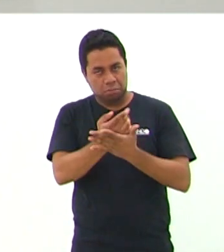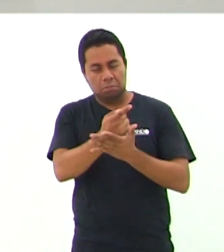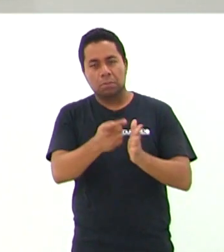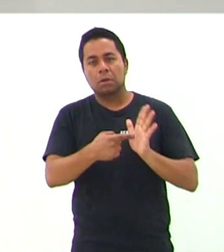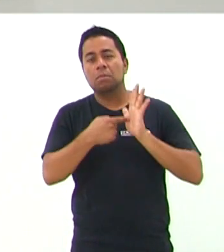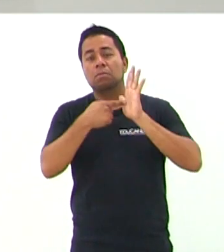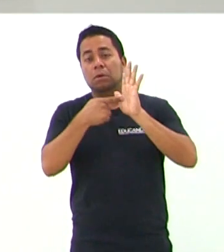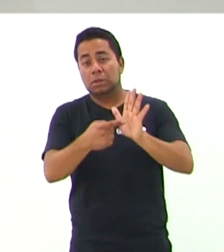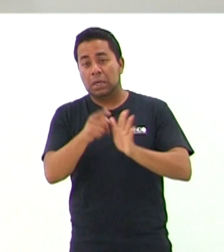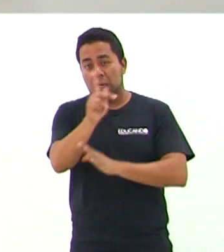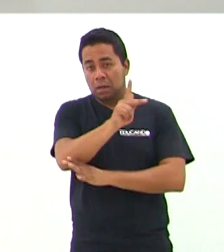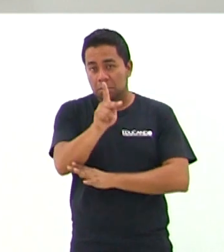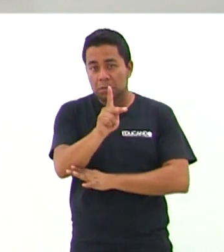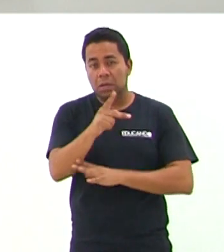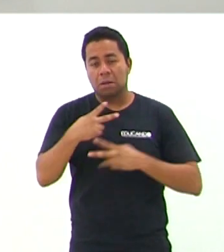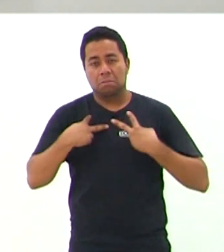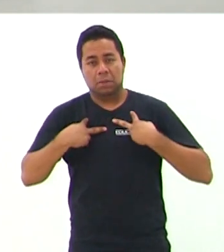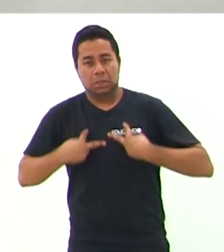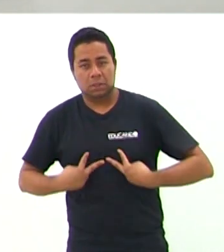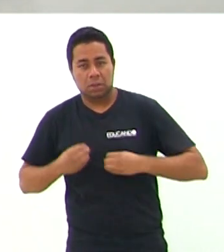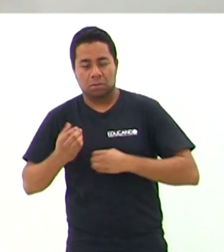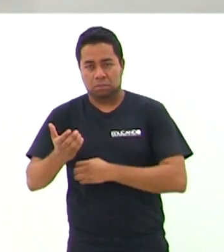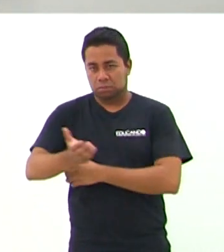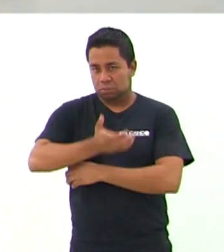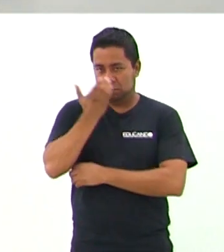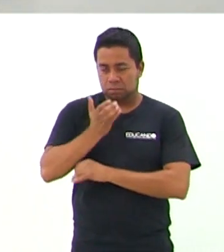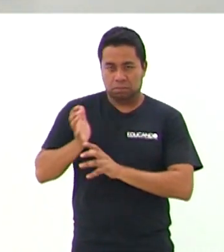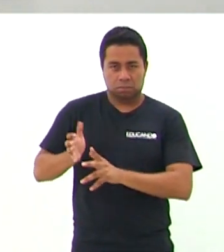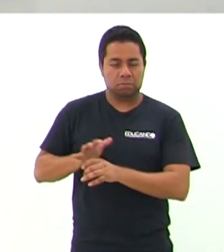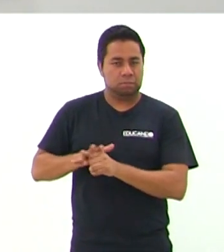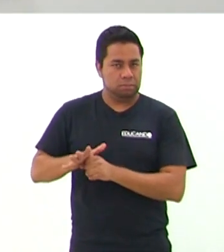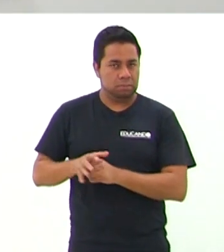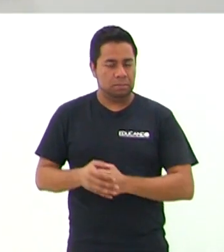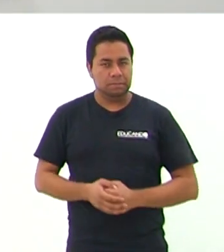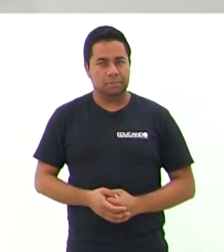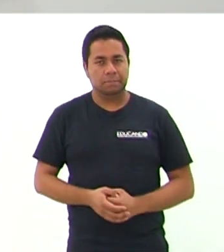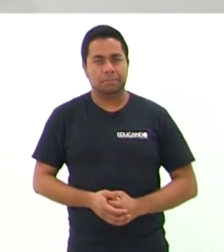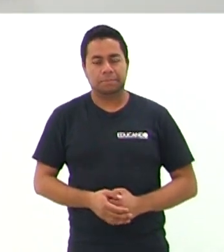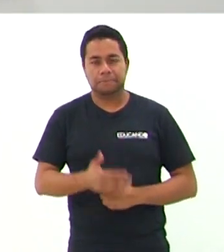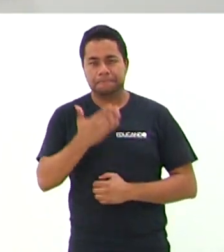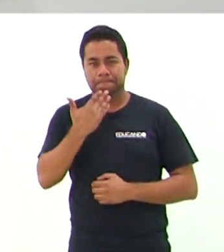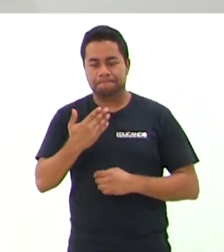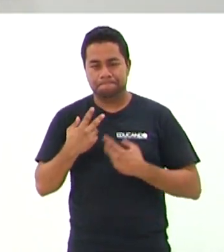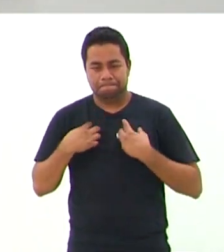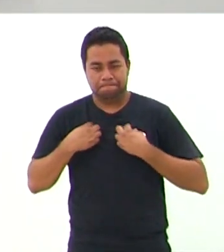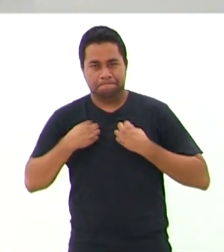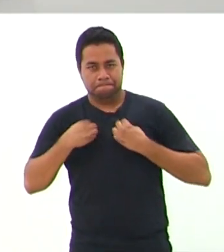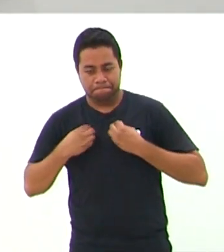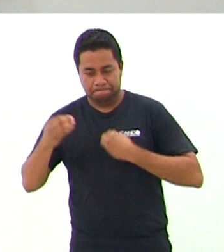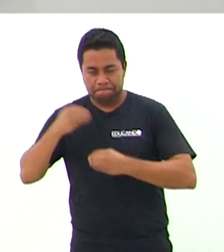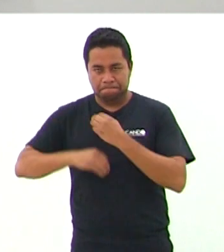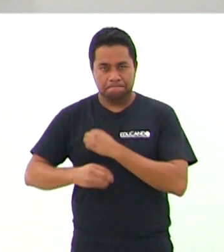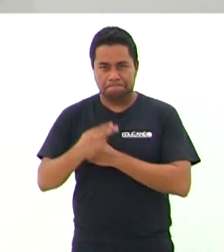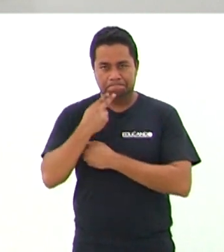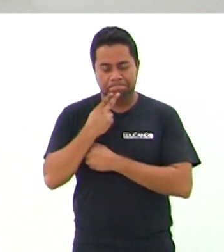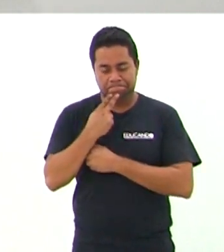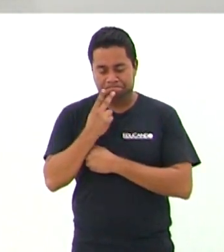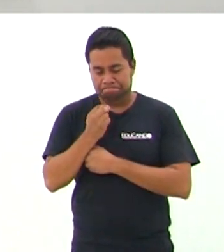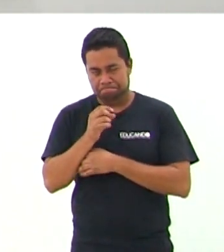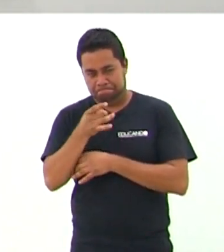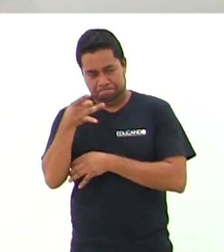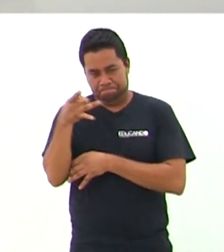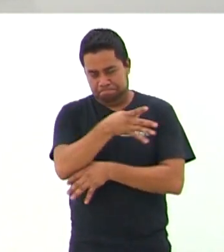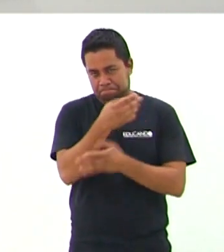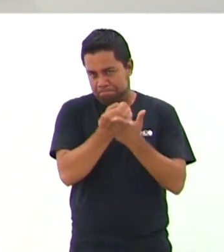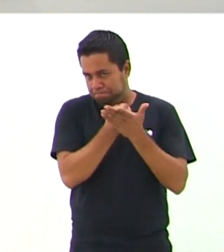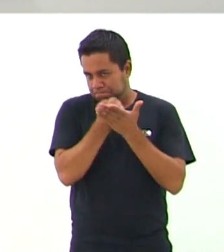mostrar, vestir y acostumbrar. ¿Bien? Vestir ya no lo vamos a usar porque ya lo utilizamos